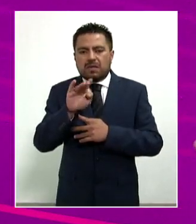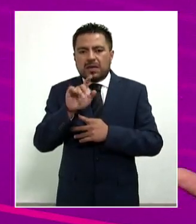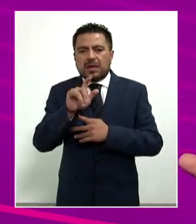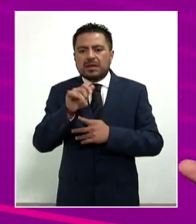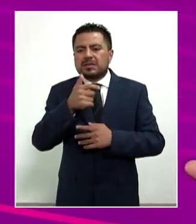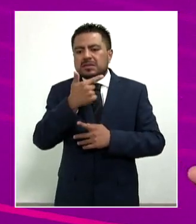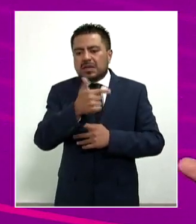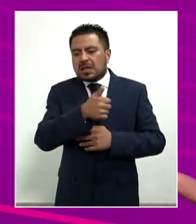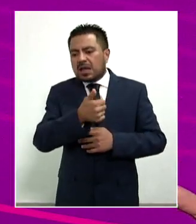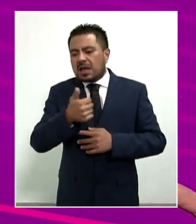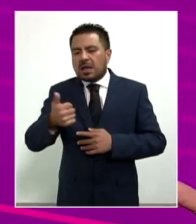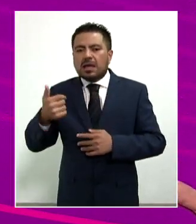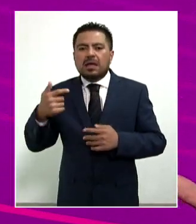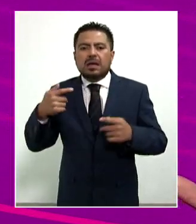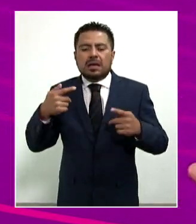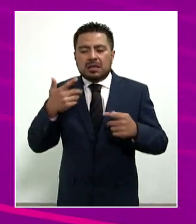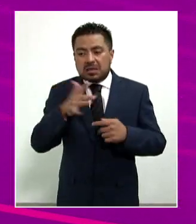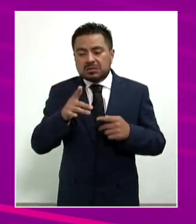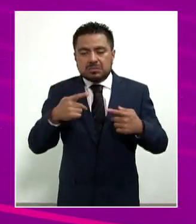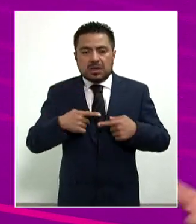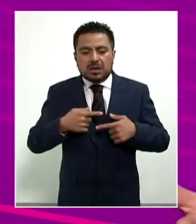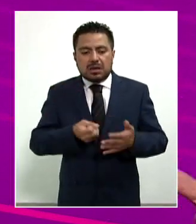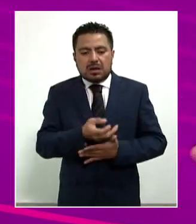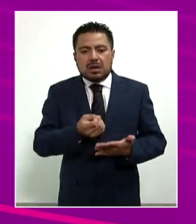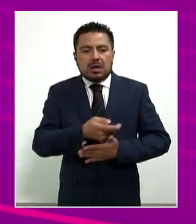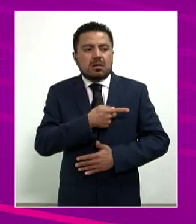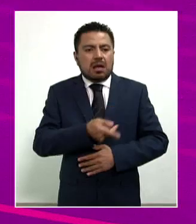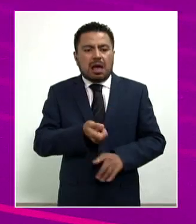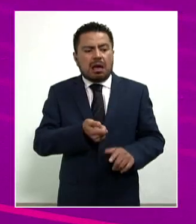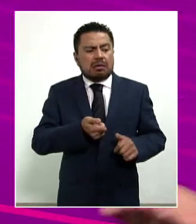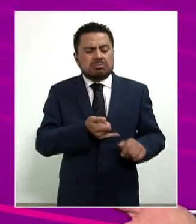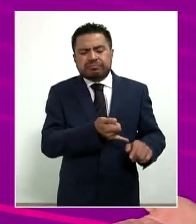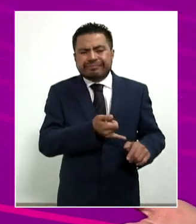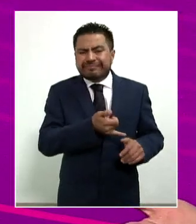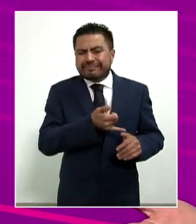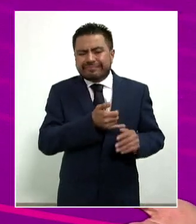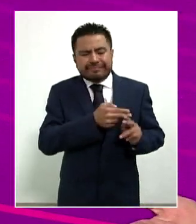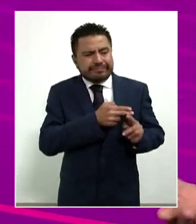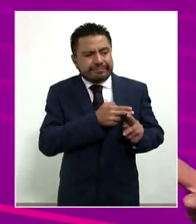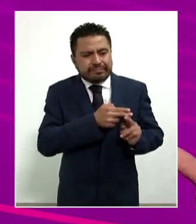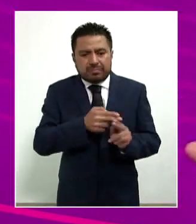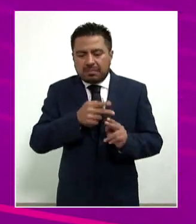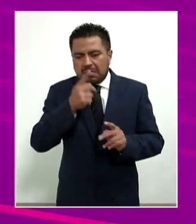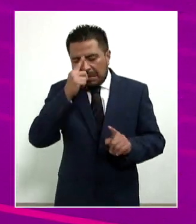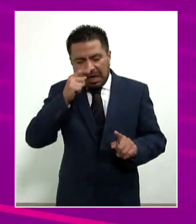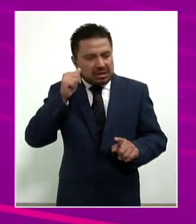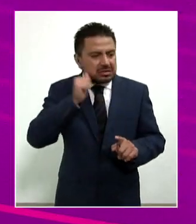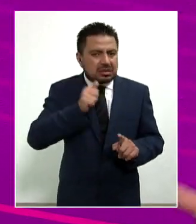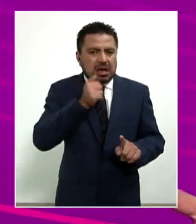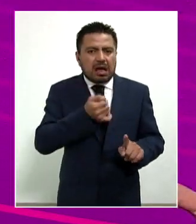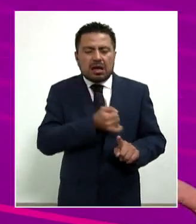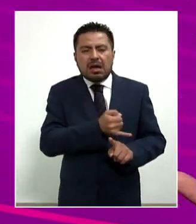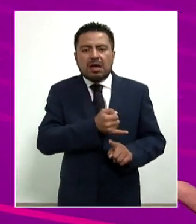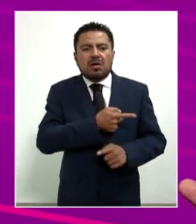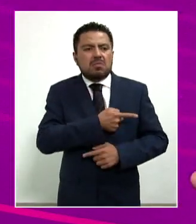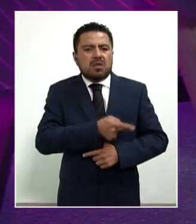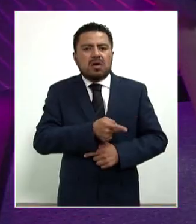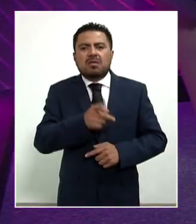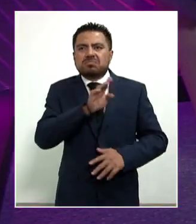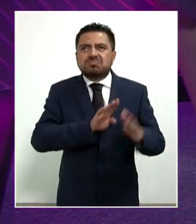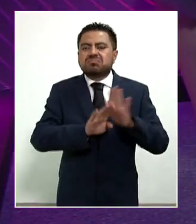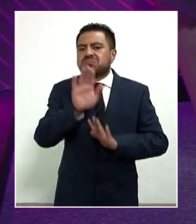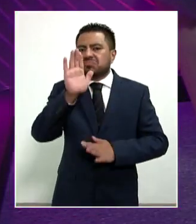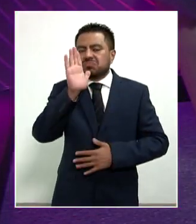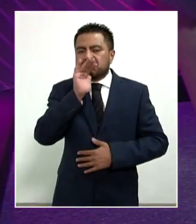de cada 10 personas que nacen pobres se quedan pobres en toda su vida. Es decir, no la superan.